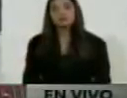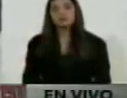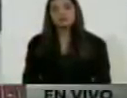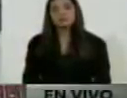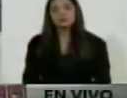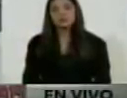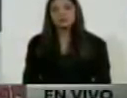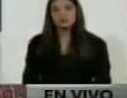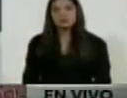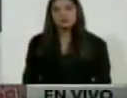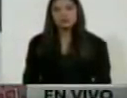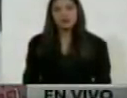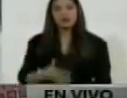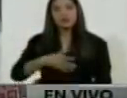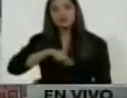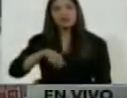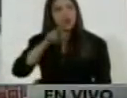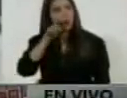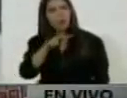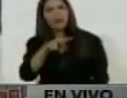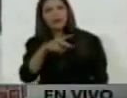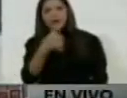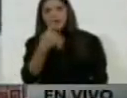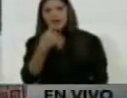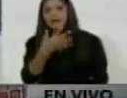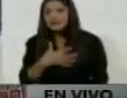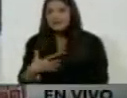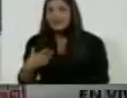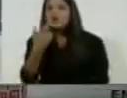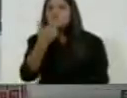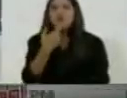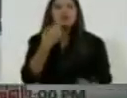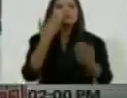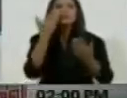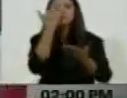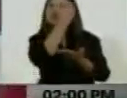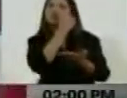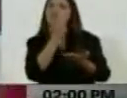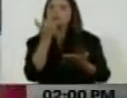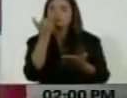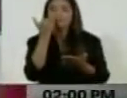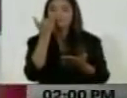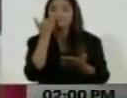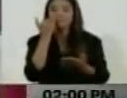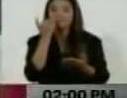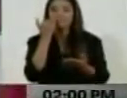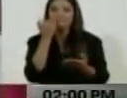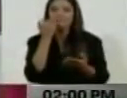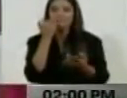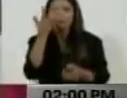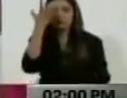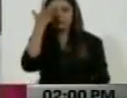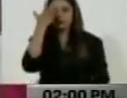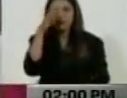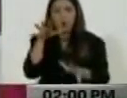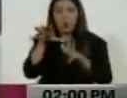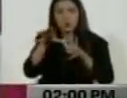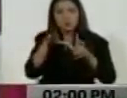Y uno los ve cada vez como que se quieren pintar la cara de rojo, para tapar el ladronismo, la